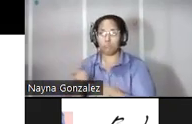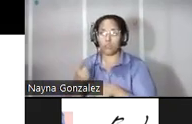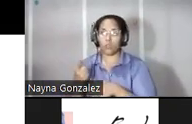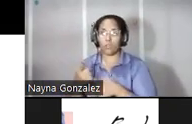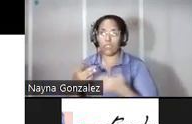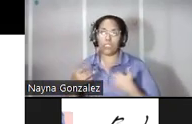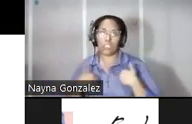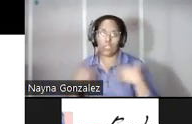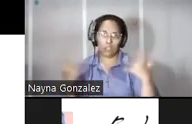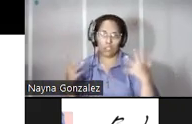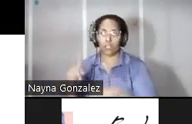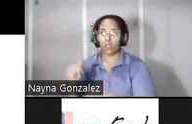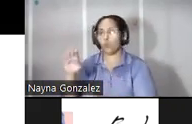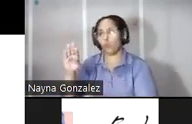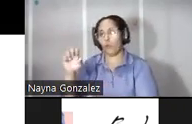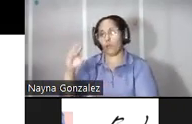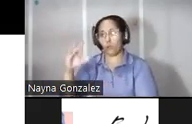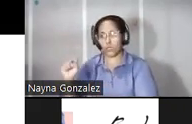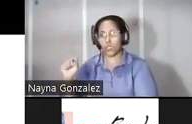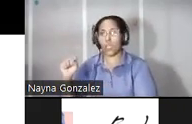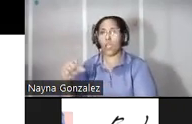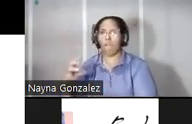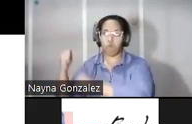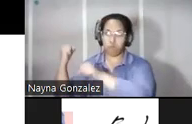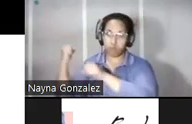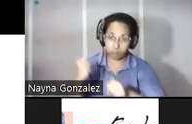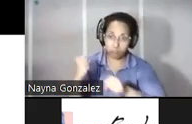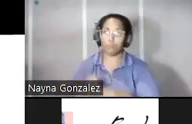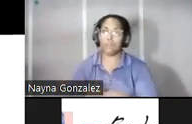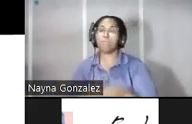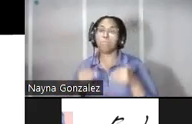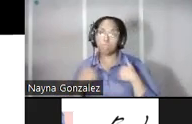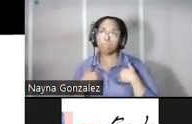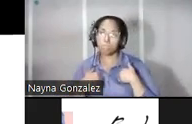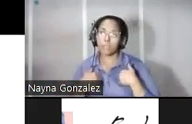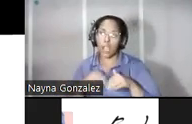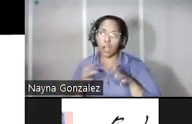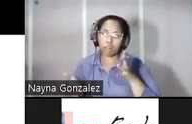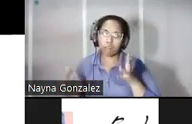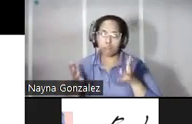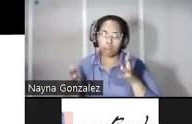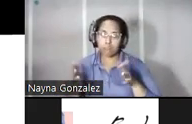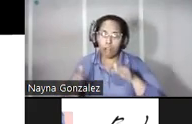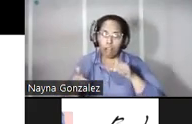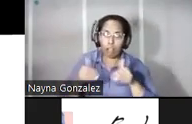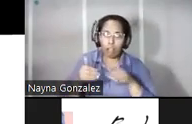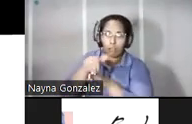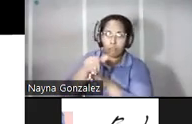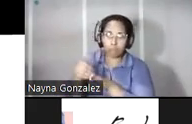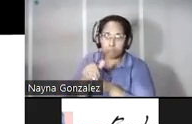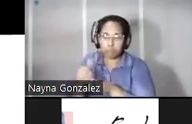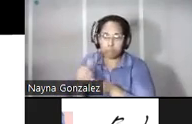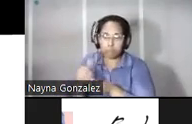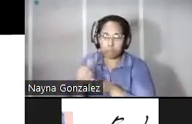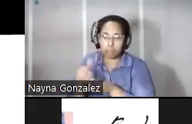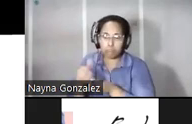padecía de la contagiosa tuberculosis crónica y se encontraba en un estado precario de salud debido a que